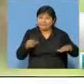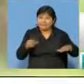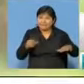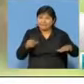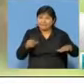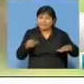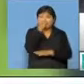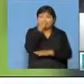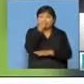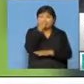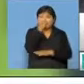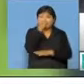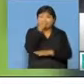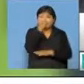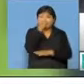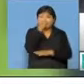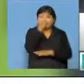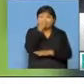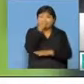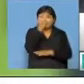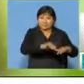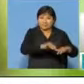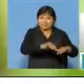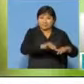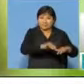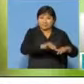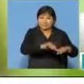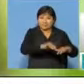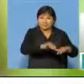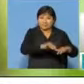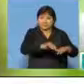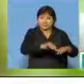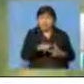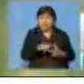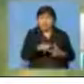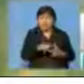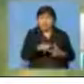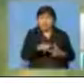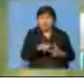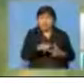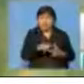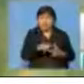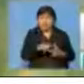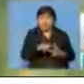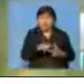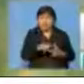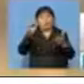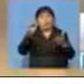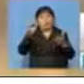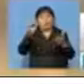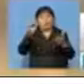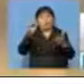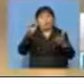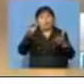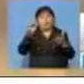ahora pone los huevos y la próxima generación ya va a ser mucho más grande, o sea, va a haber mucho más riesgo. Usted piensa que una